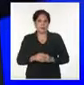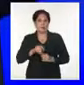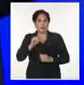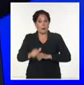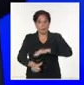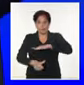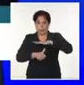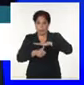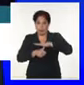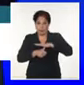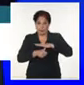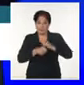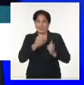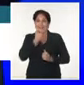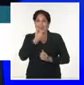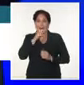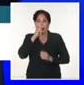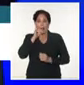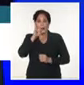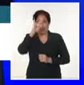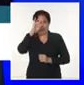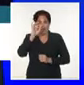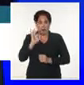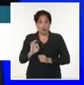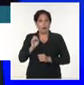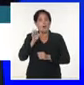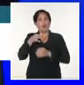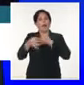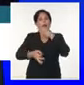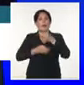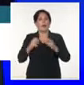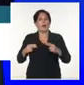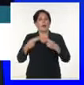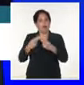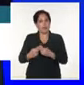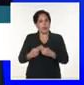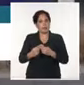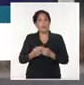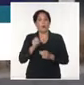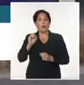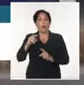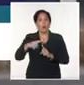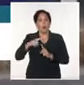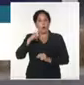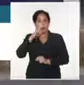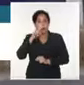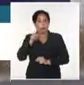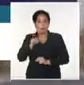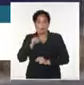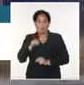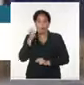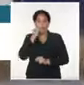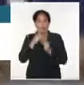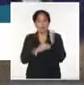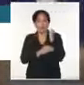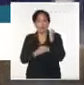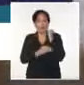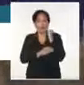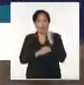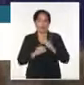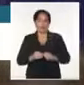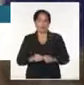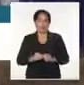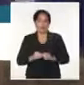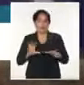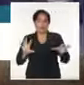presidente estadounidense Joe Biden en su discurso de inauguración del evento. Biden describió a la OTAN como un ente más poderoso que nunca. La